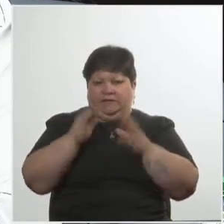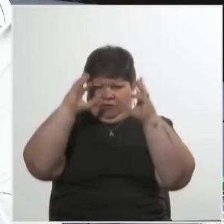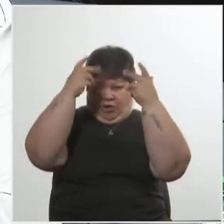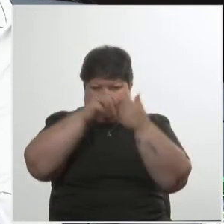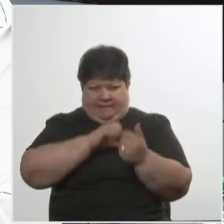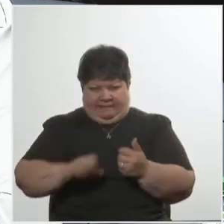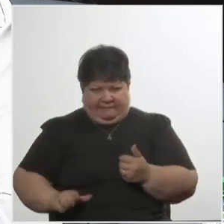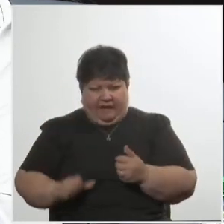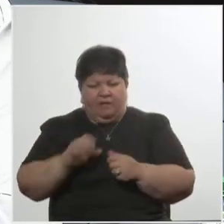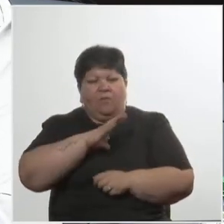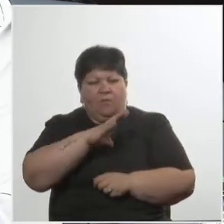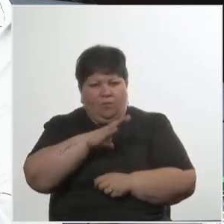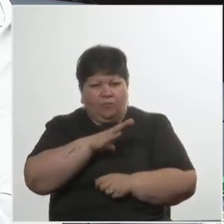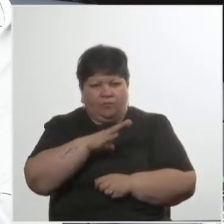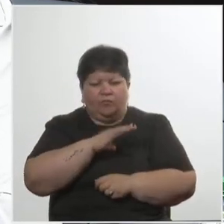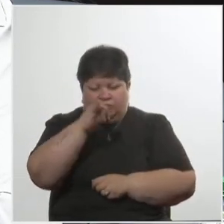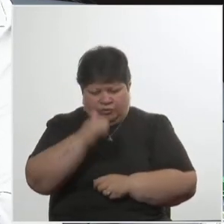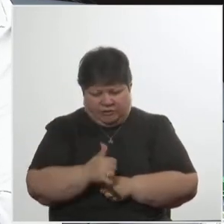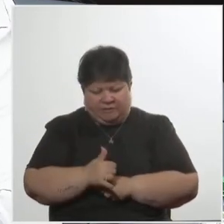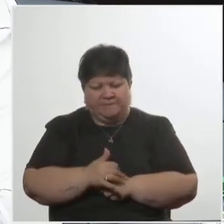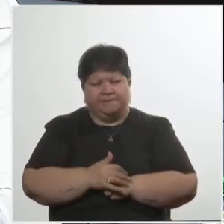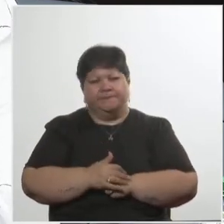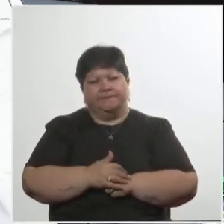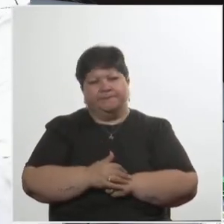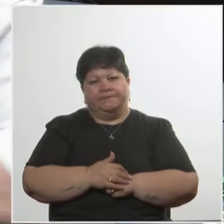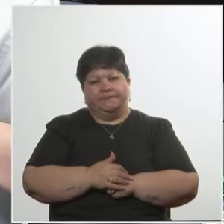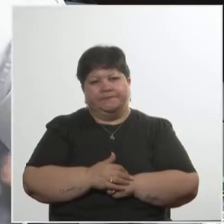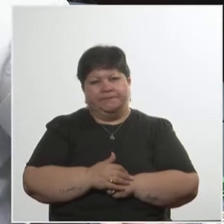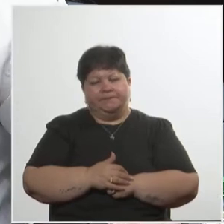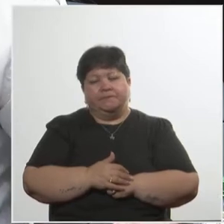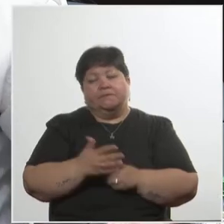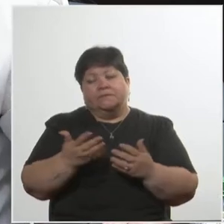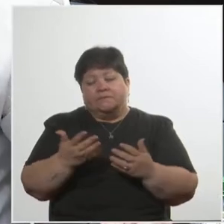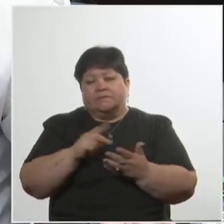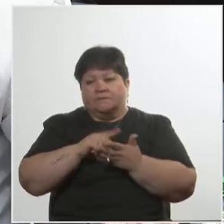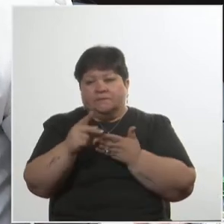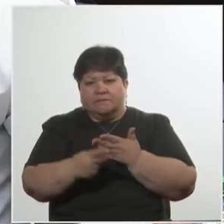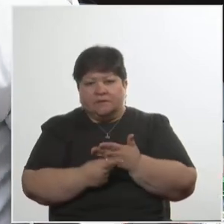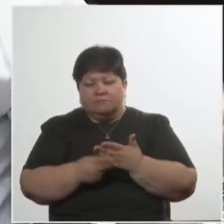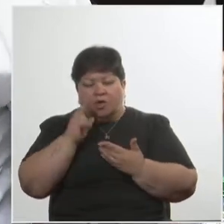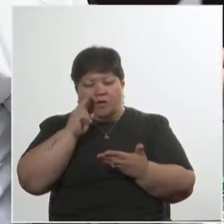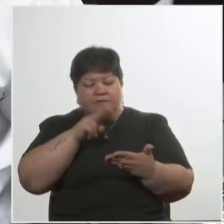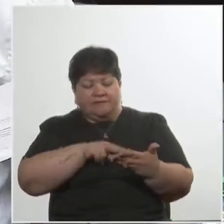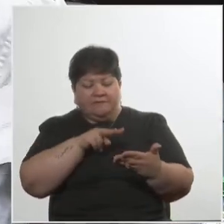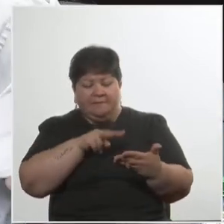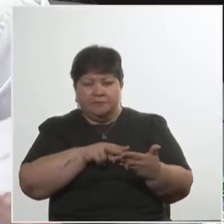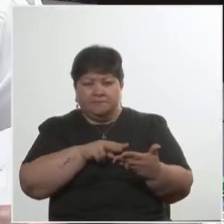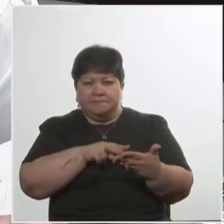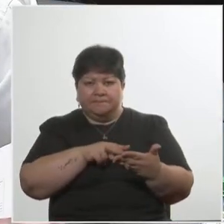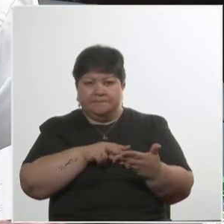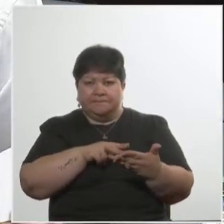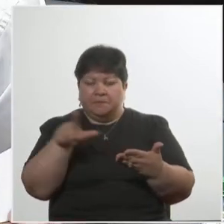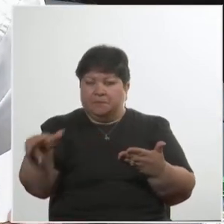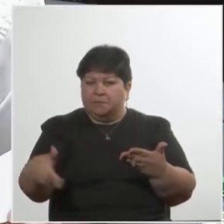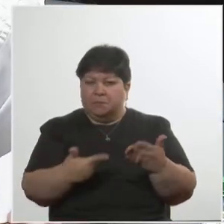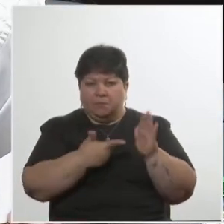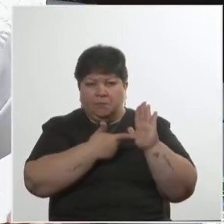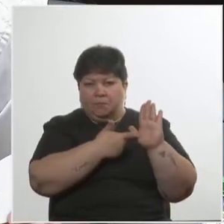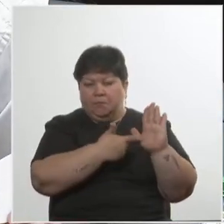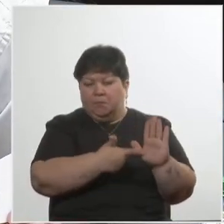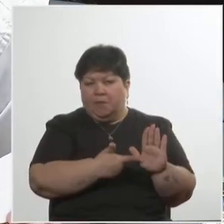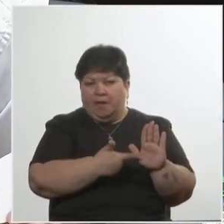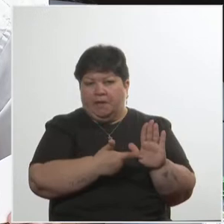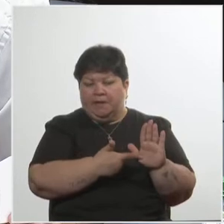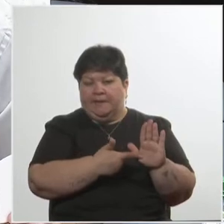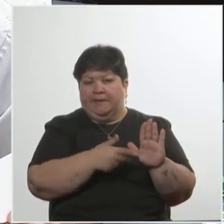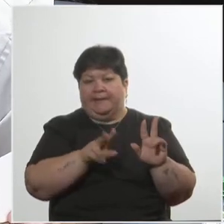estado en este país y este proyecto lo que vemos Nosotros es que no establece el ámbito subjetivo